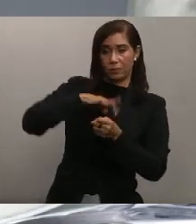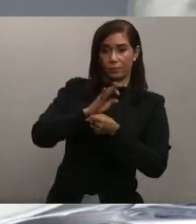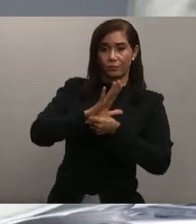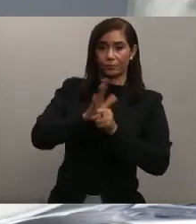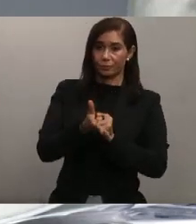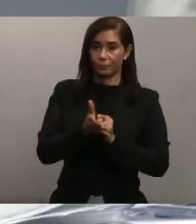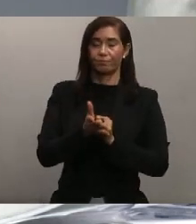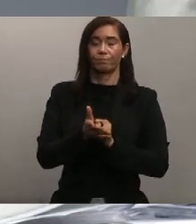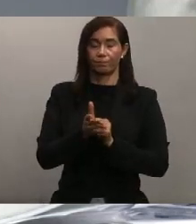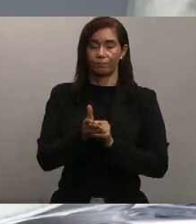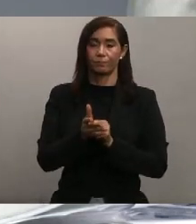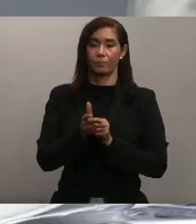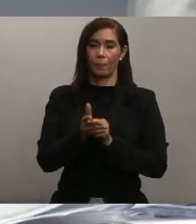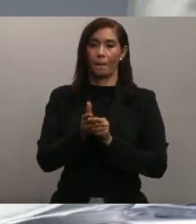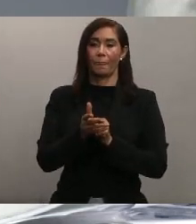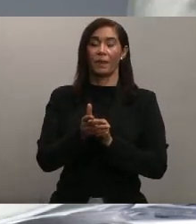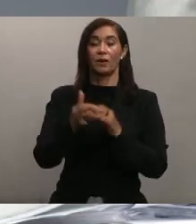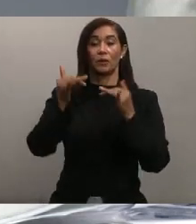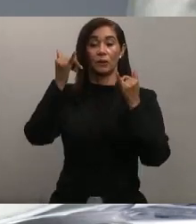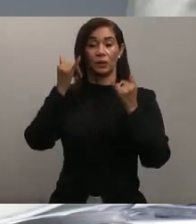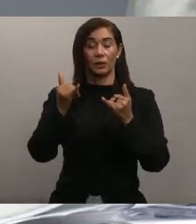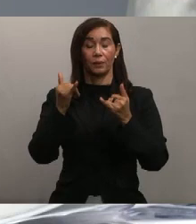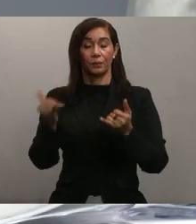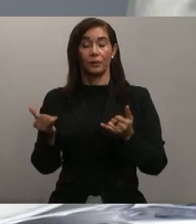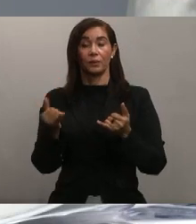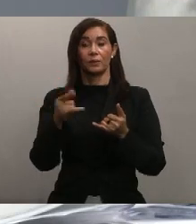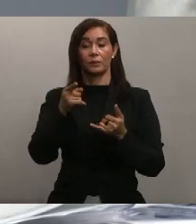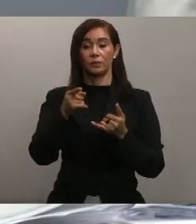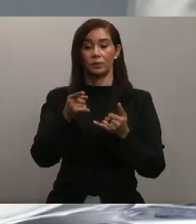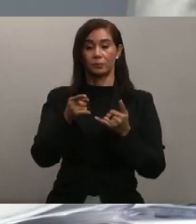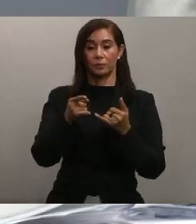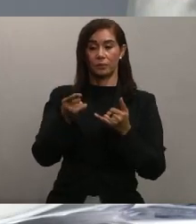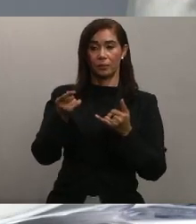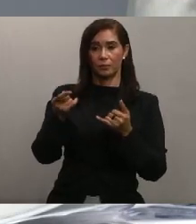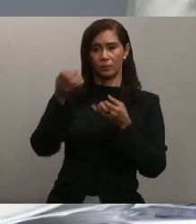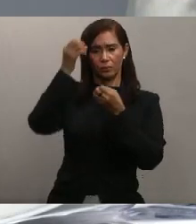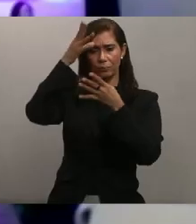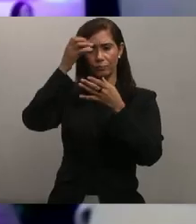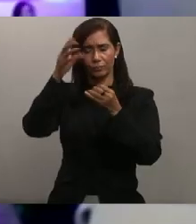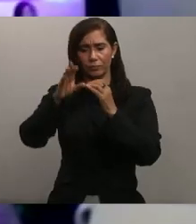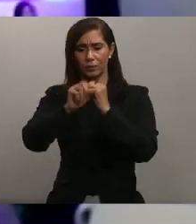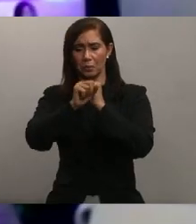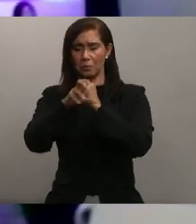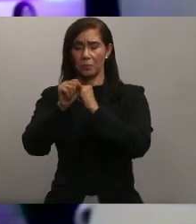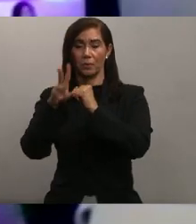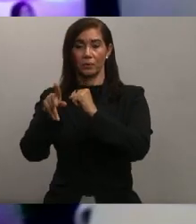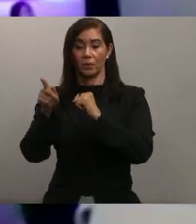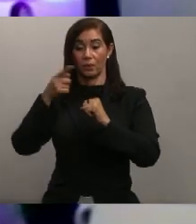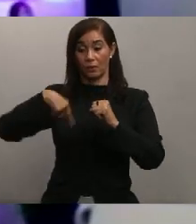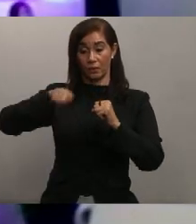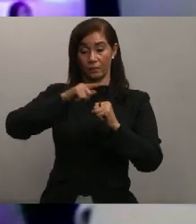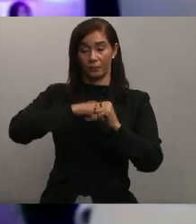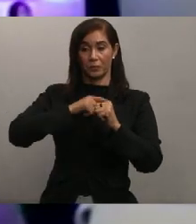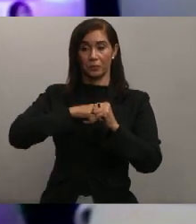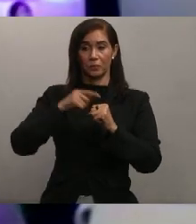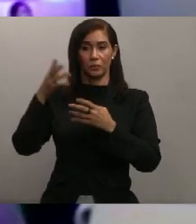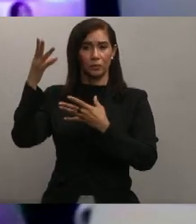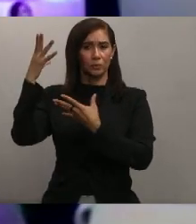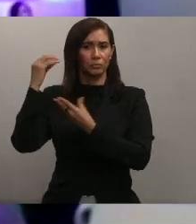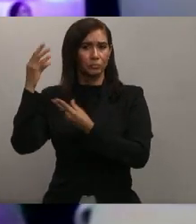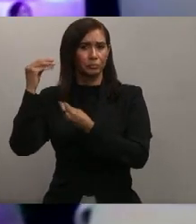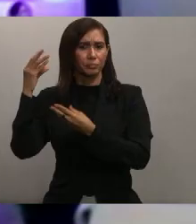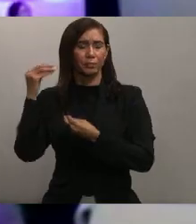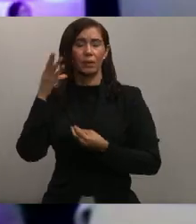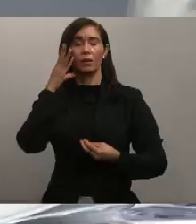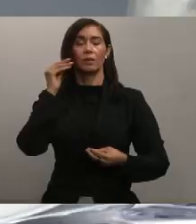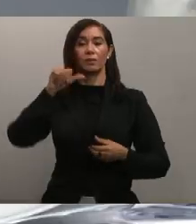de base para mucha de la información que está circulando. Nosotros hacemos acopio de todas estas experiencias